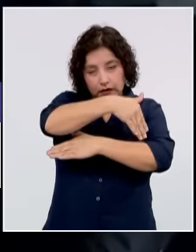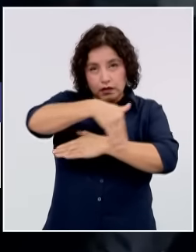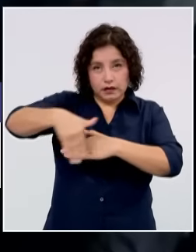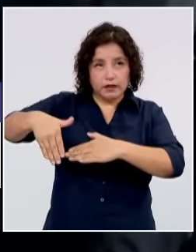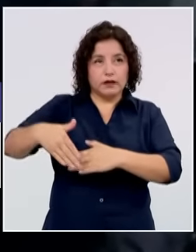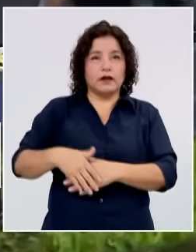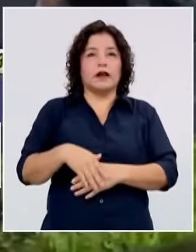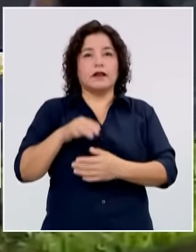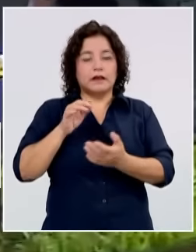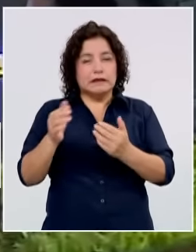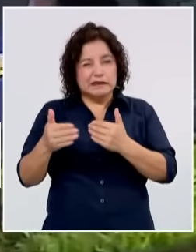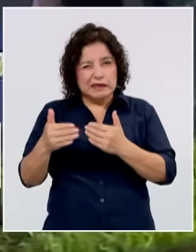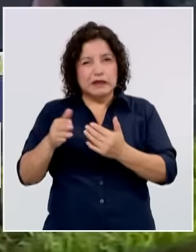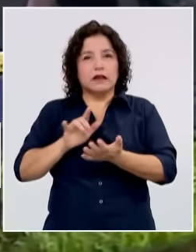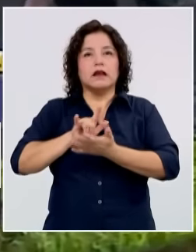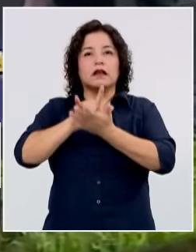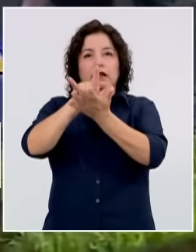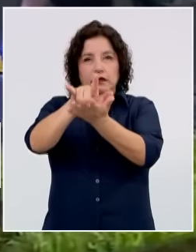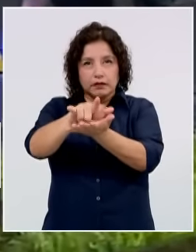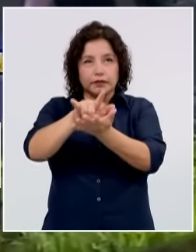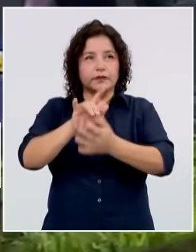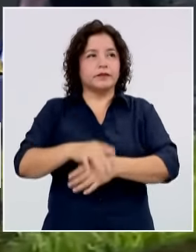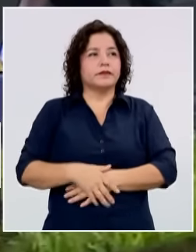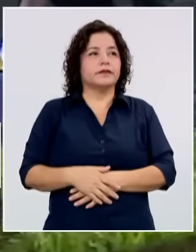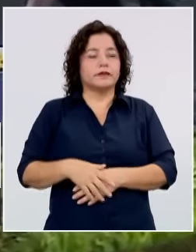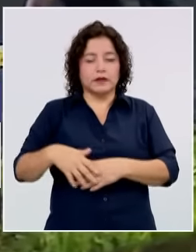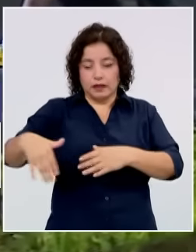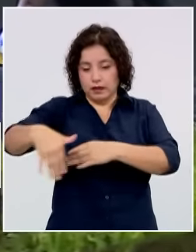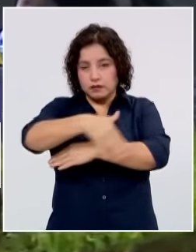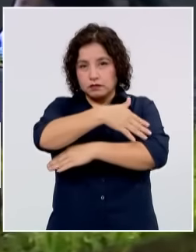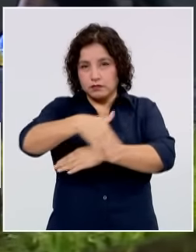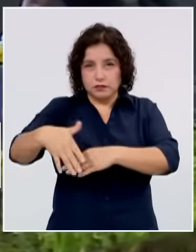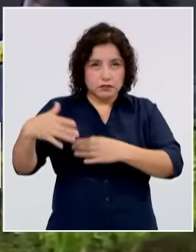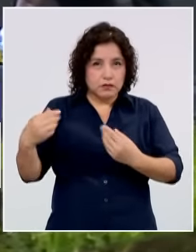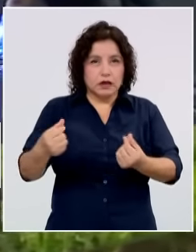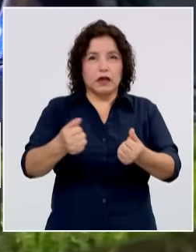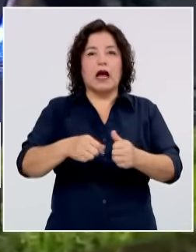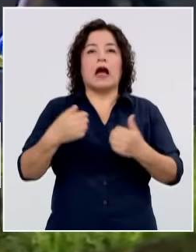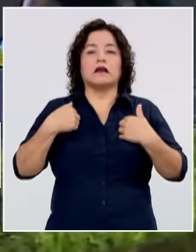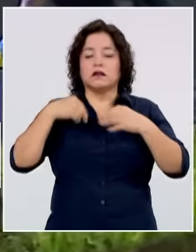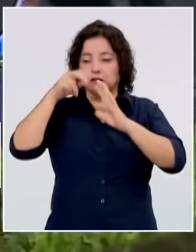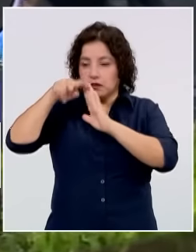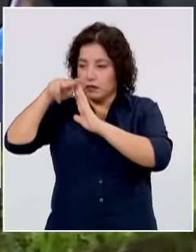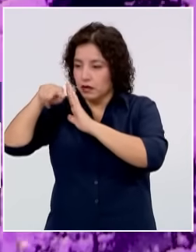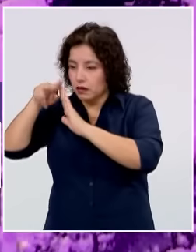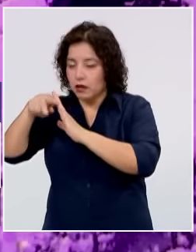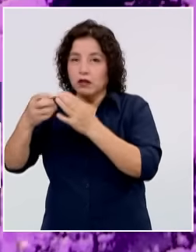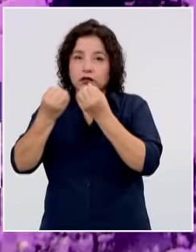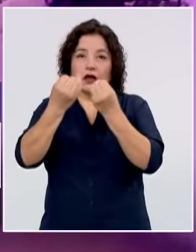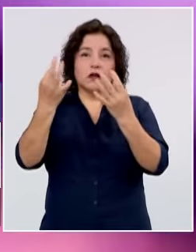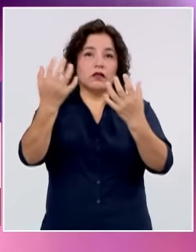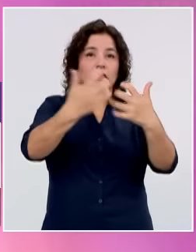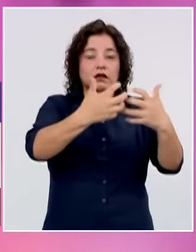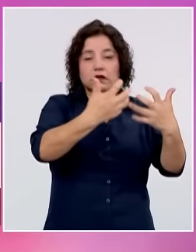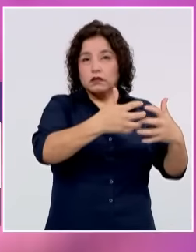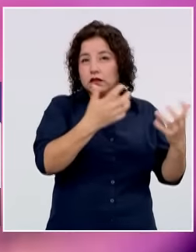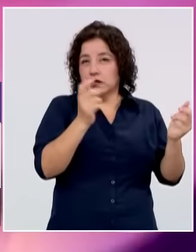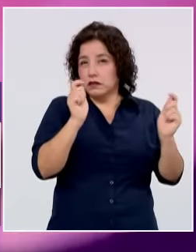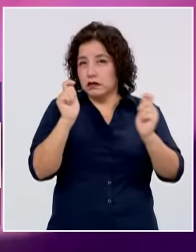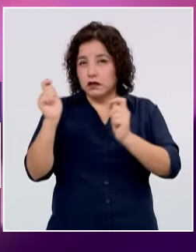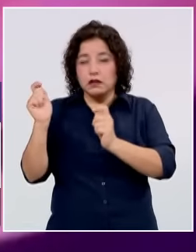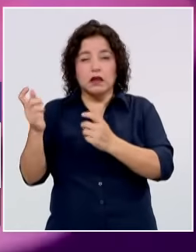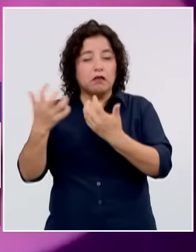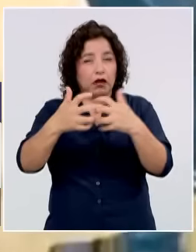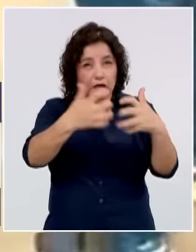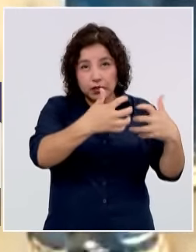incluso al aeropuerto Jorge Chávez es una vía rápida hay cámaras de seguridad de algunos negocios que probablemente de perdón de algunas este